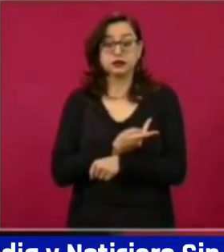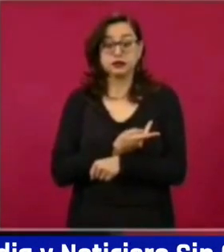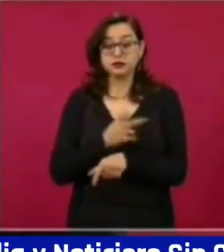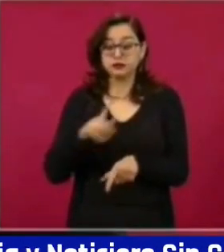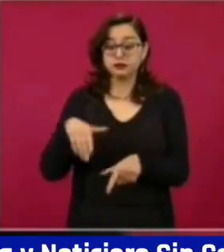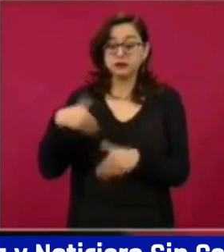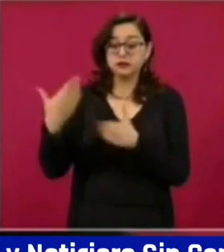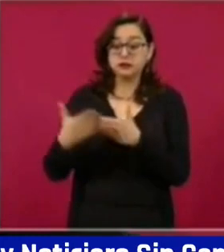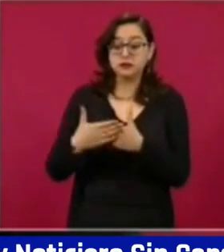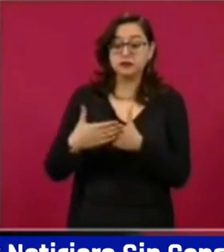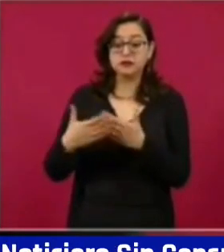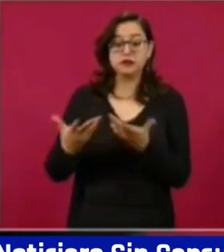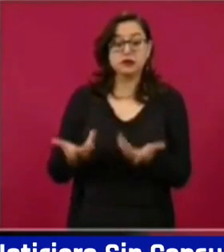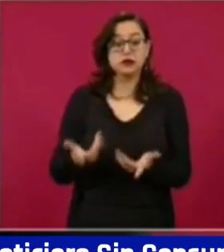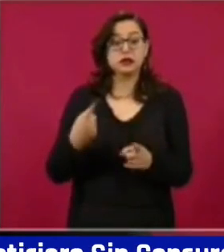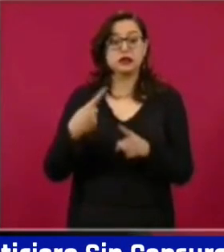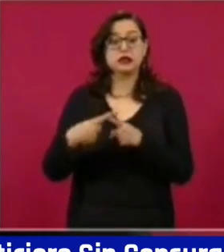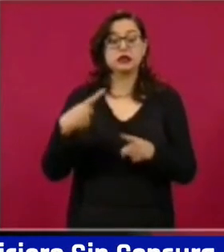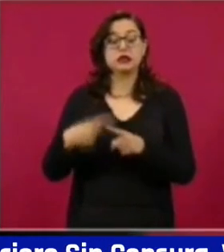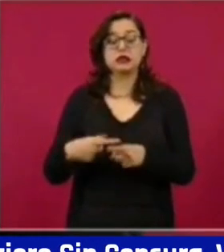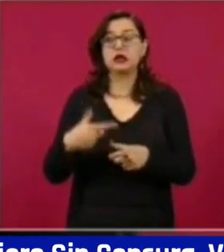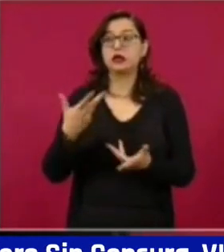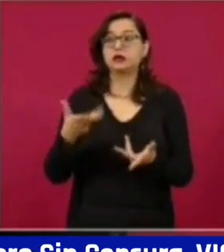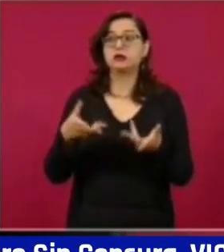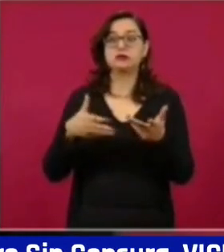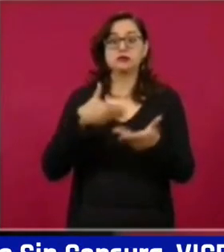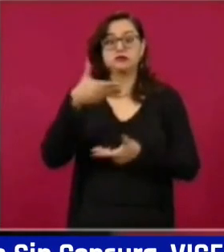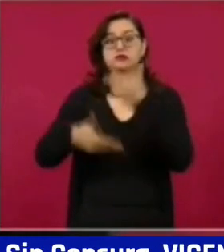la continuidad en el proceso de transformación